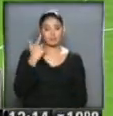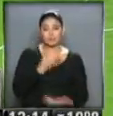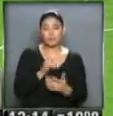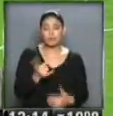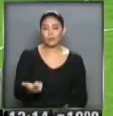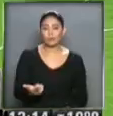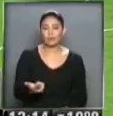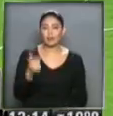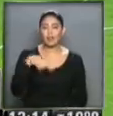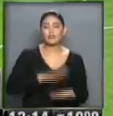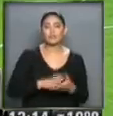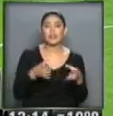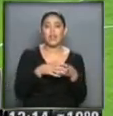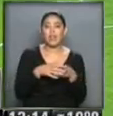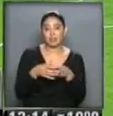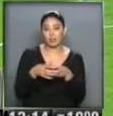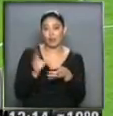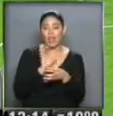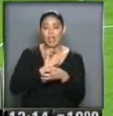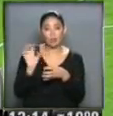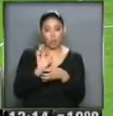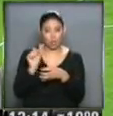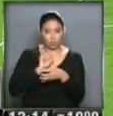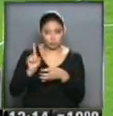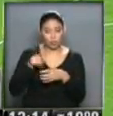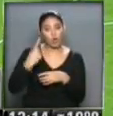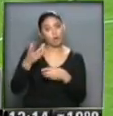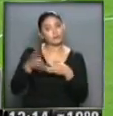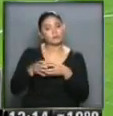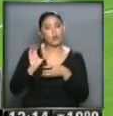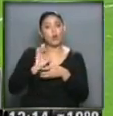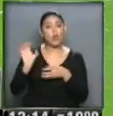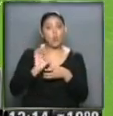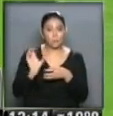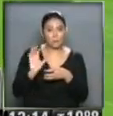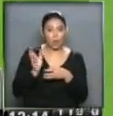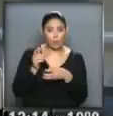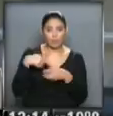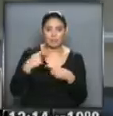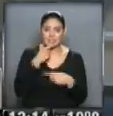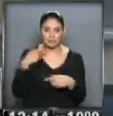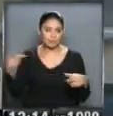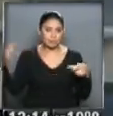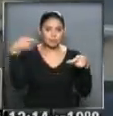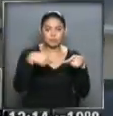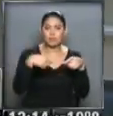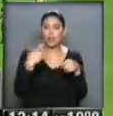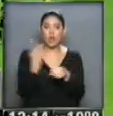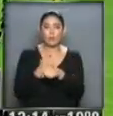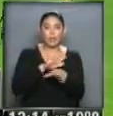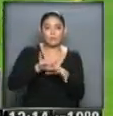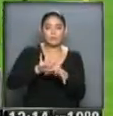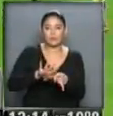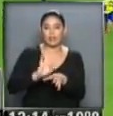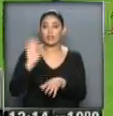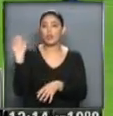Y estamos hablando de un equipo como Ecuador o de un equipo como Colombia que atacando por las puntas llegan hasta el fondo, no pueden parar a nadie y